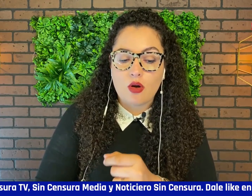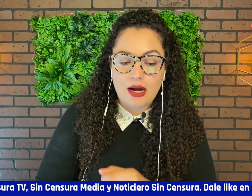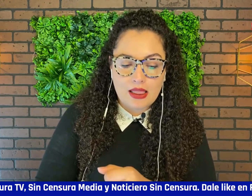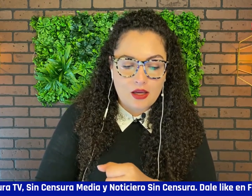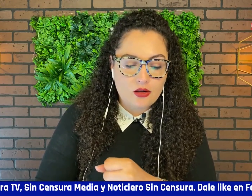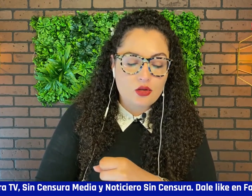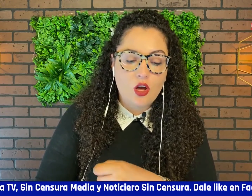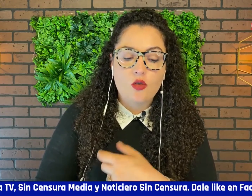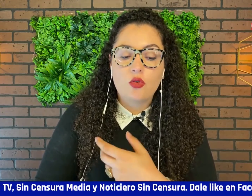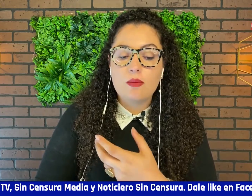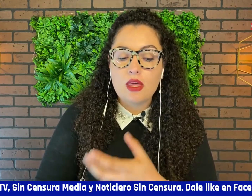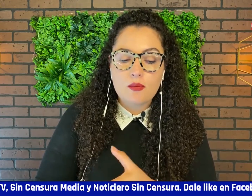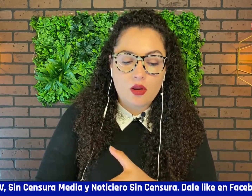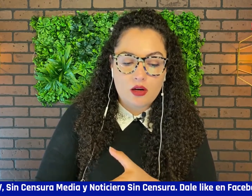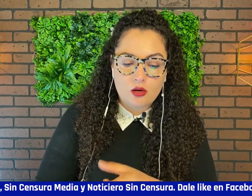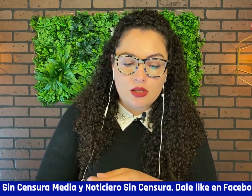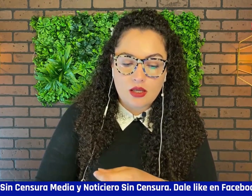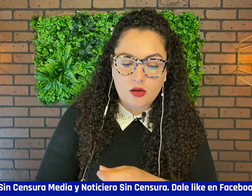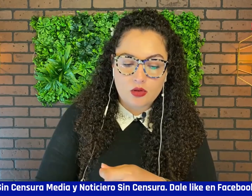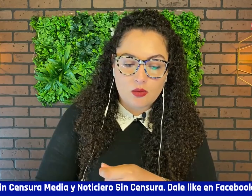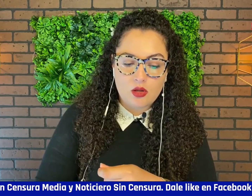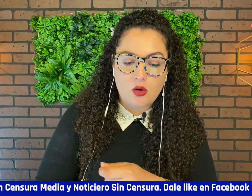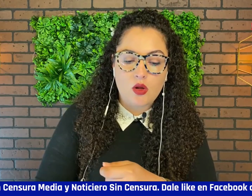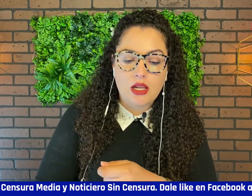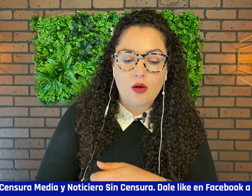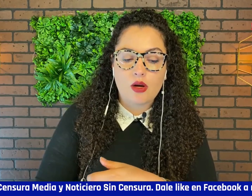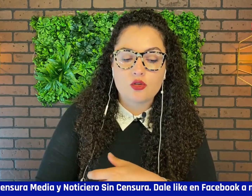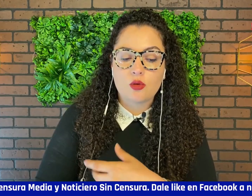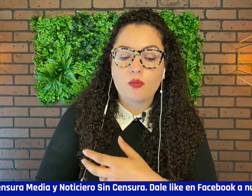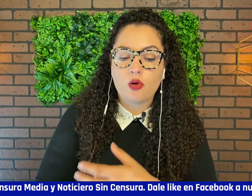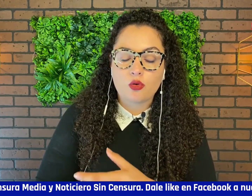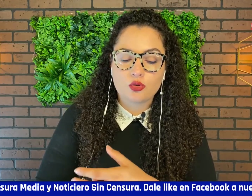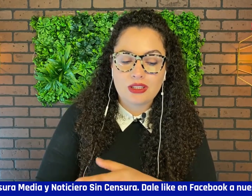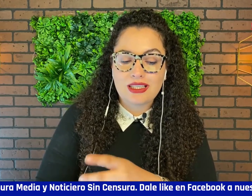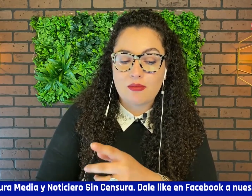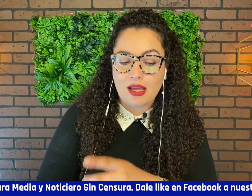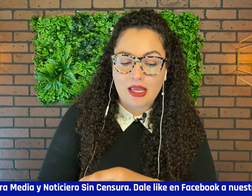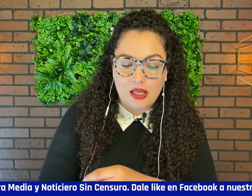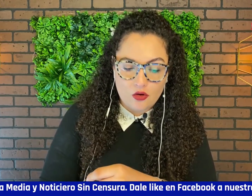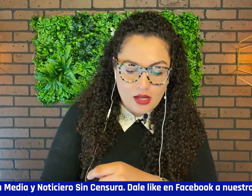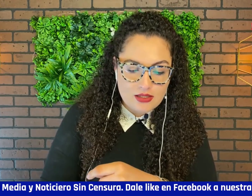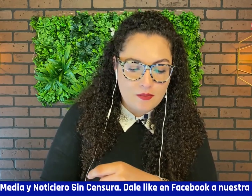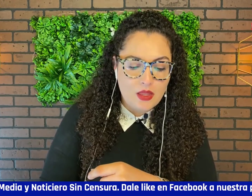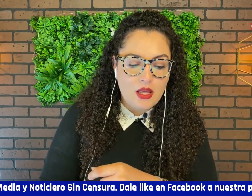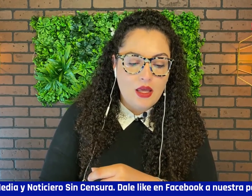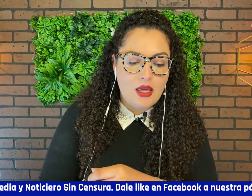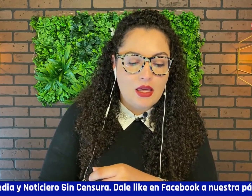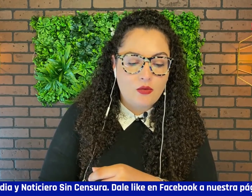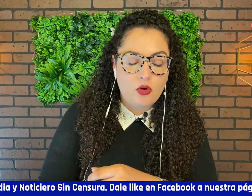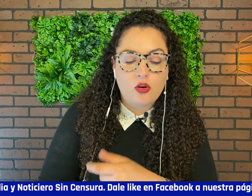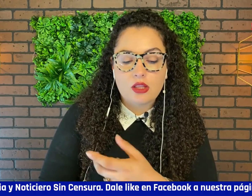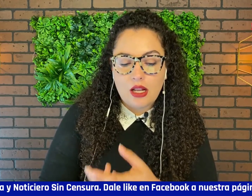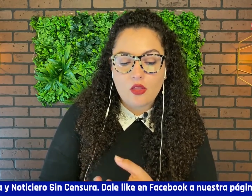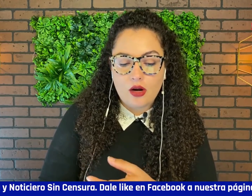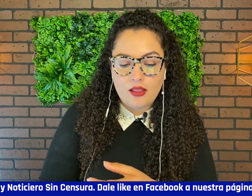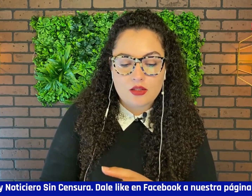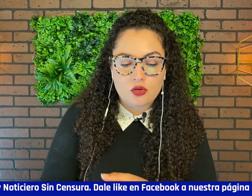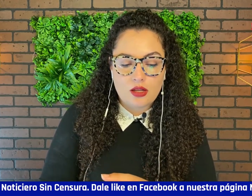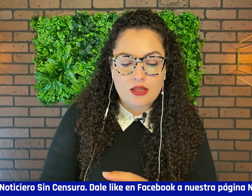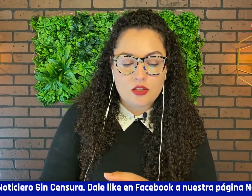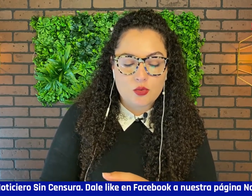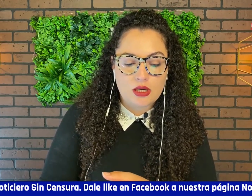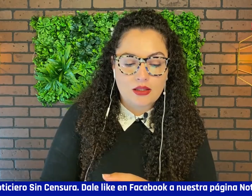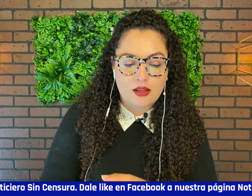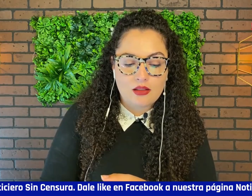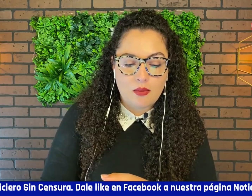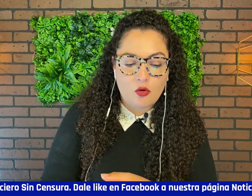Abogados Democráticos, fue miembro del Comité Ejecutivo de la Coalición Pro Justicia en Maquiladoras, fue coordinadora de